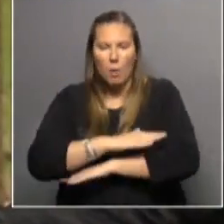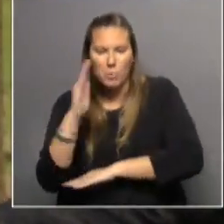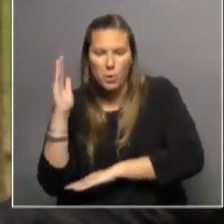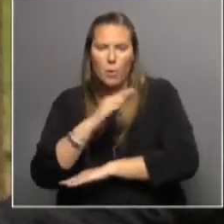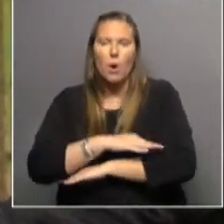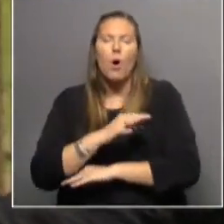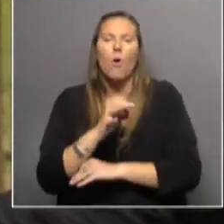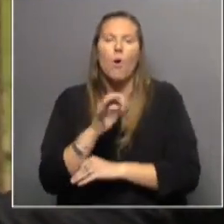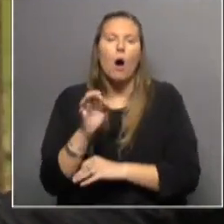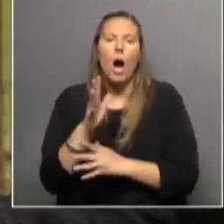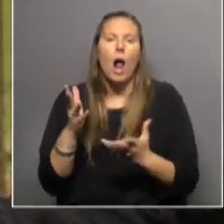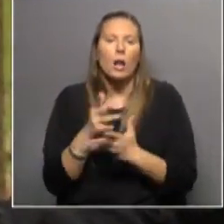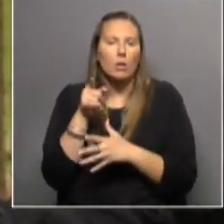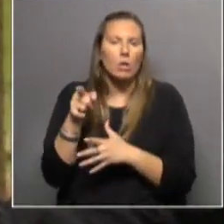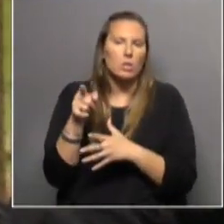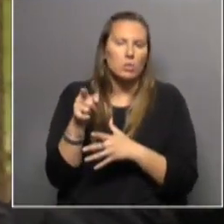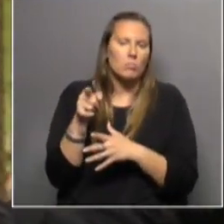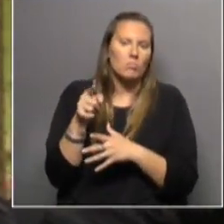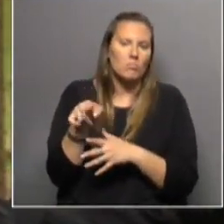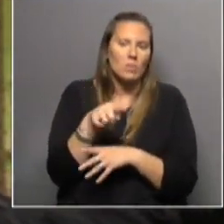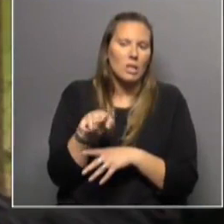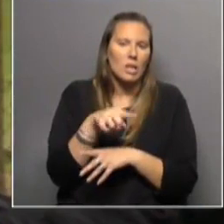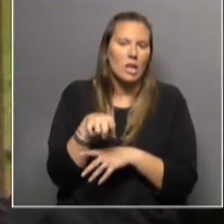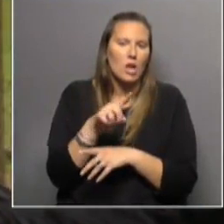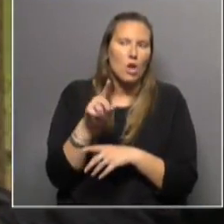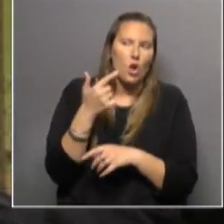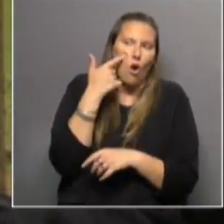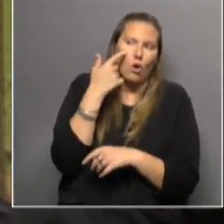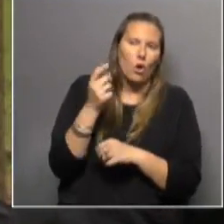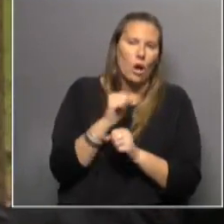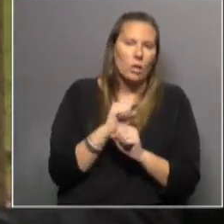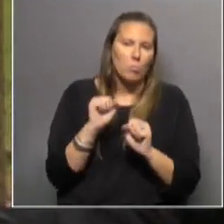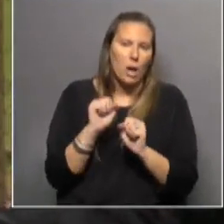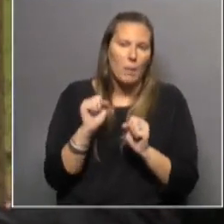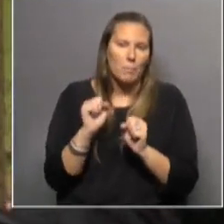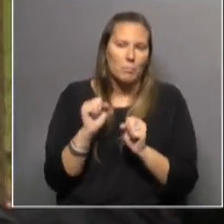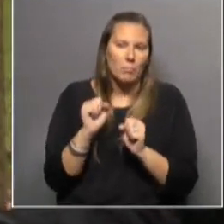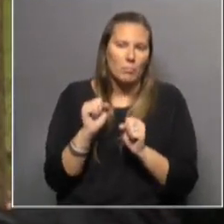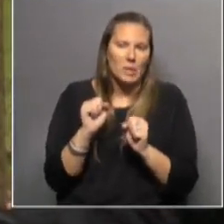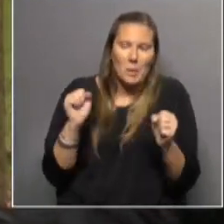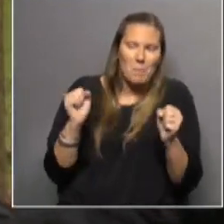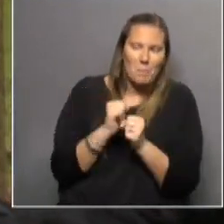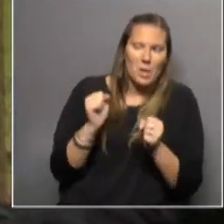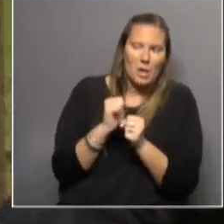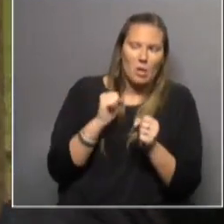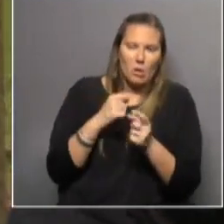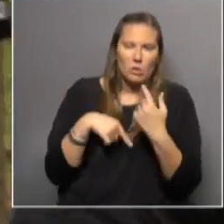algo que ellos no estén familiarizados y por ende le van a temer.